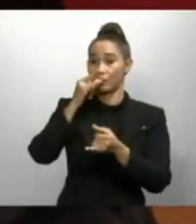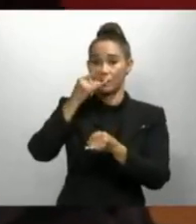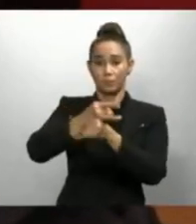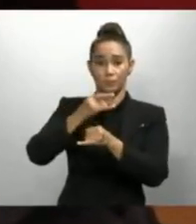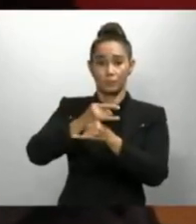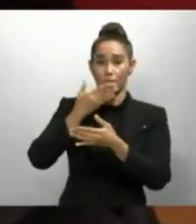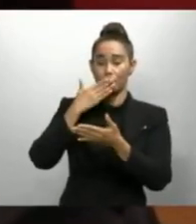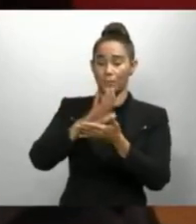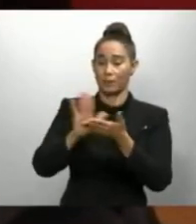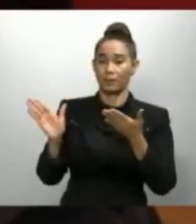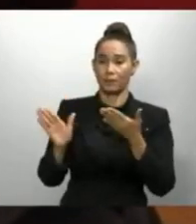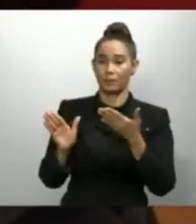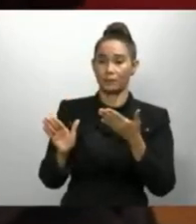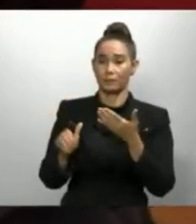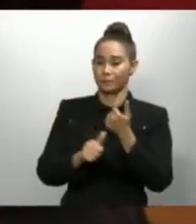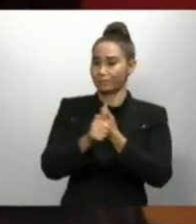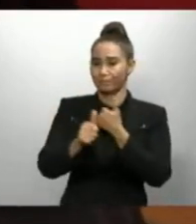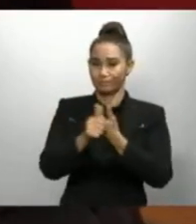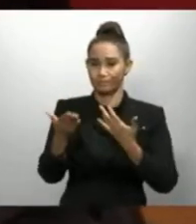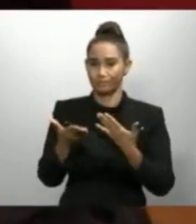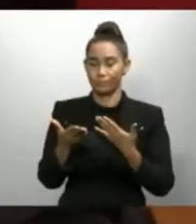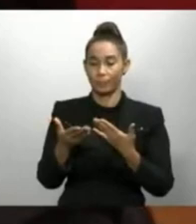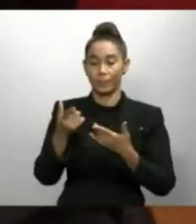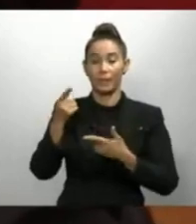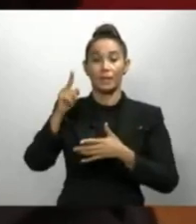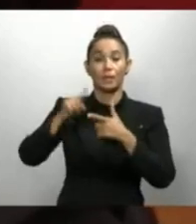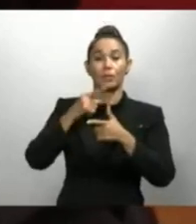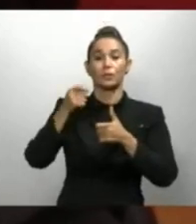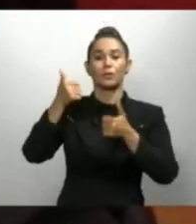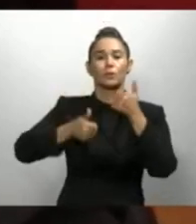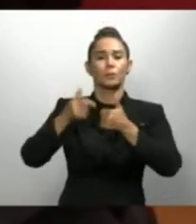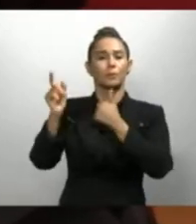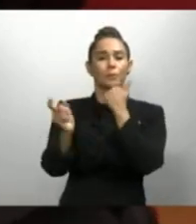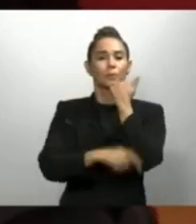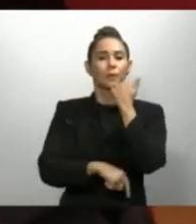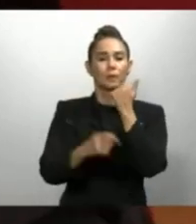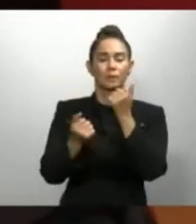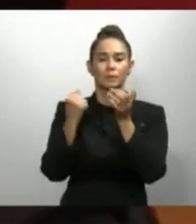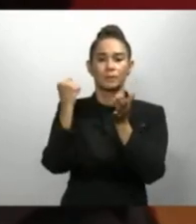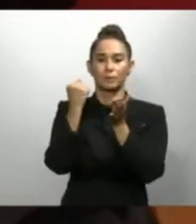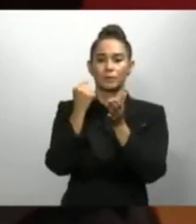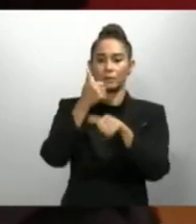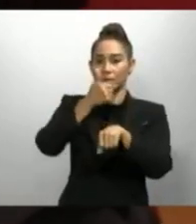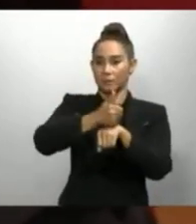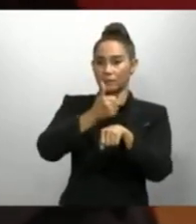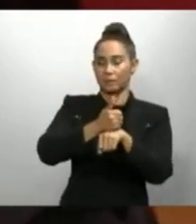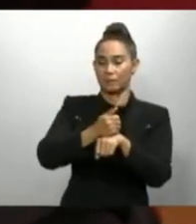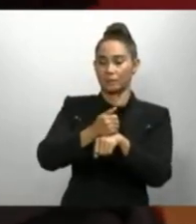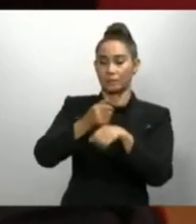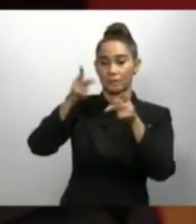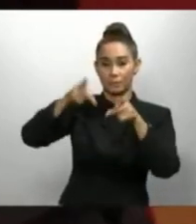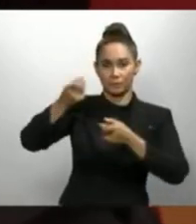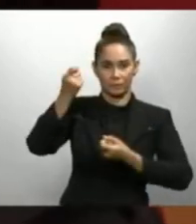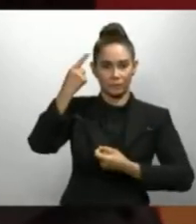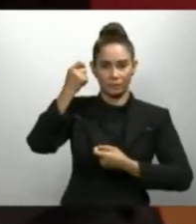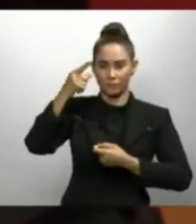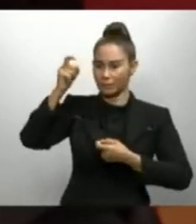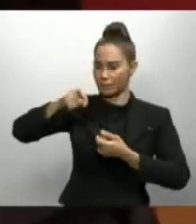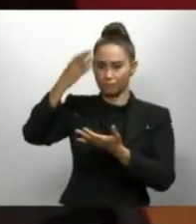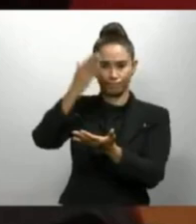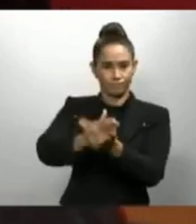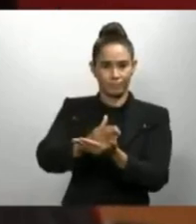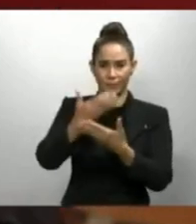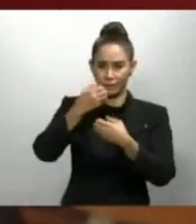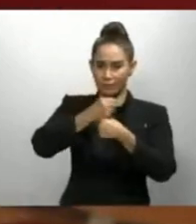el alcohol adulterado. Entonces, ¿cuáles medidas ustedes han establecido que sean drásticas, que la gente entienda que debe parar esta